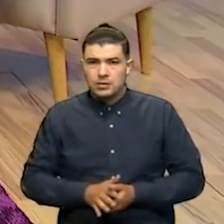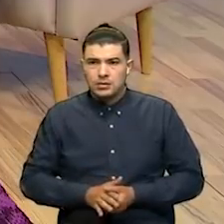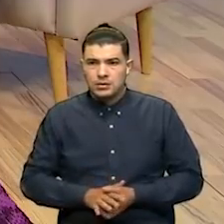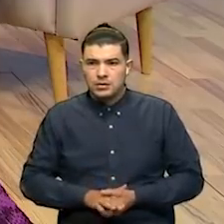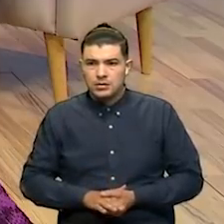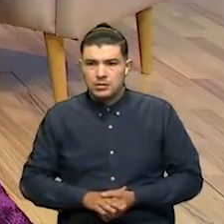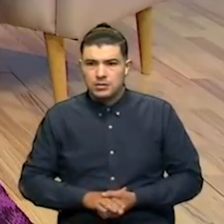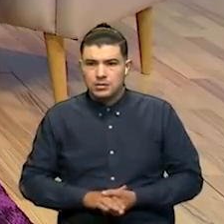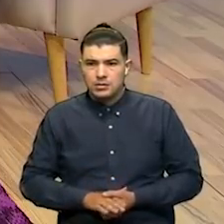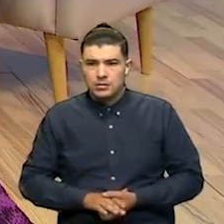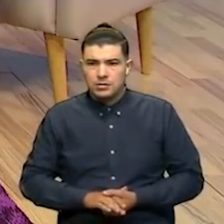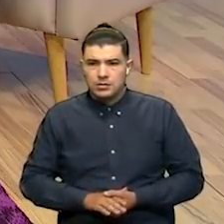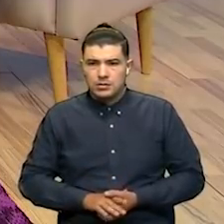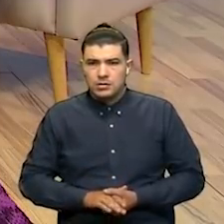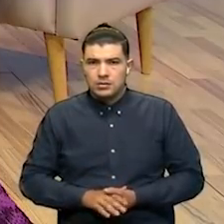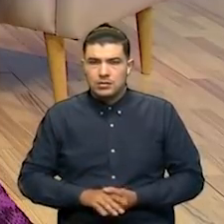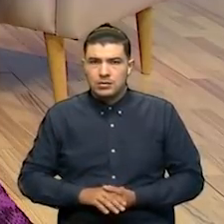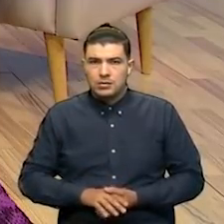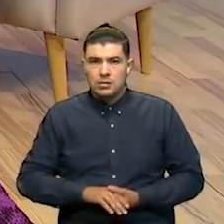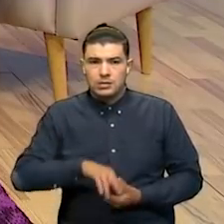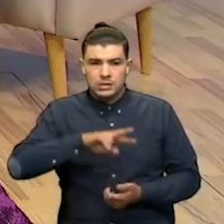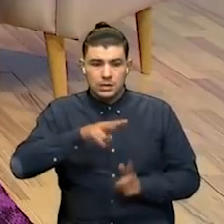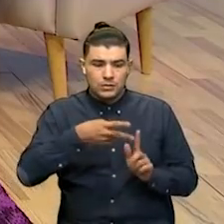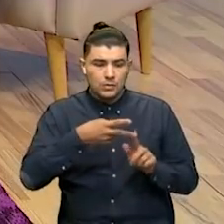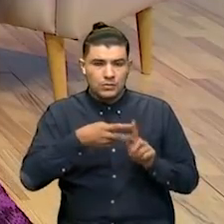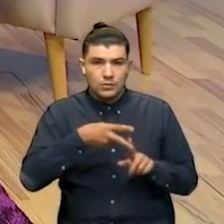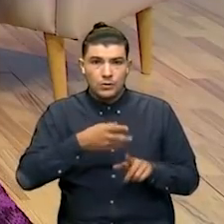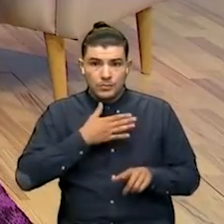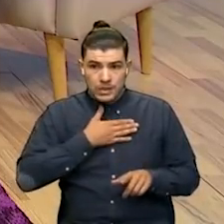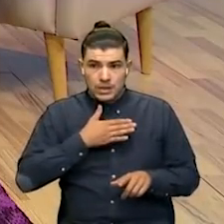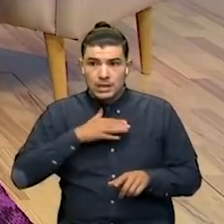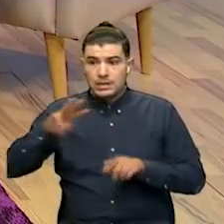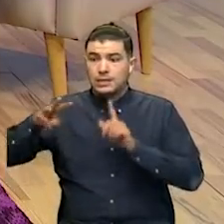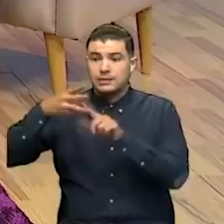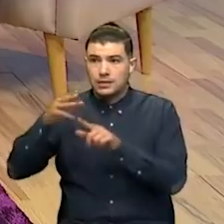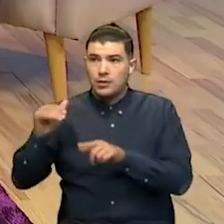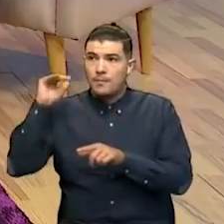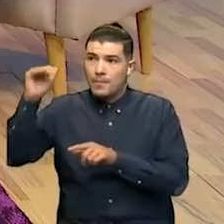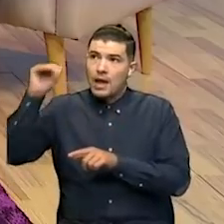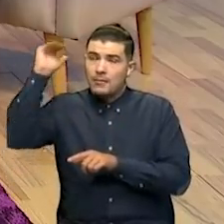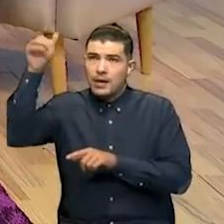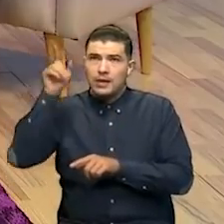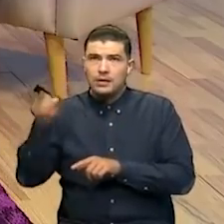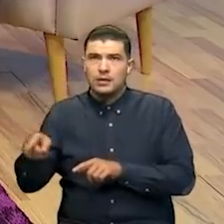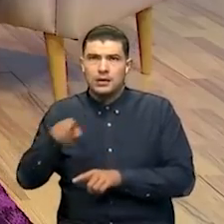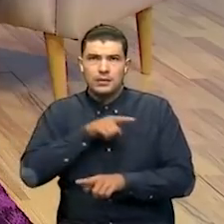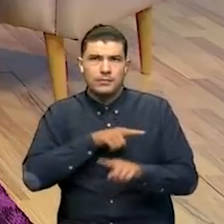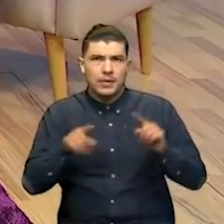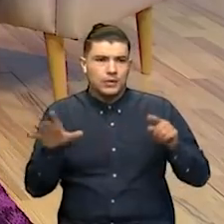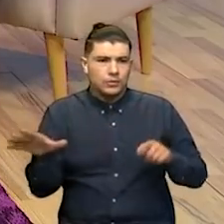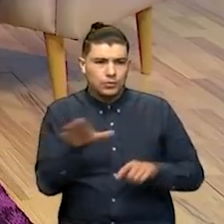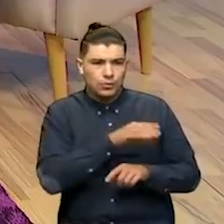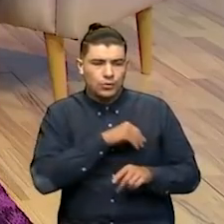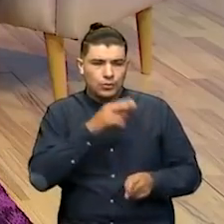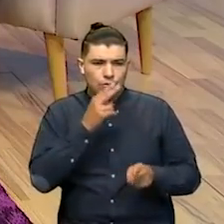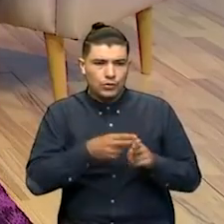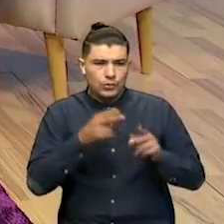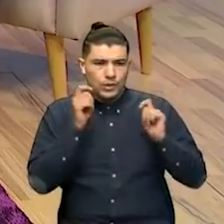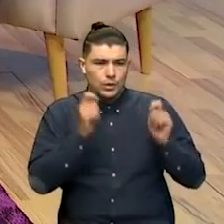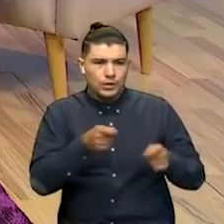segundo piso es mío y sí. El tercero es de él, yo le cedí a él para que él construyera el tercer piso. Pero todo está en nombre suyo.